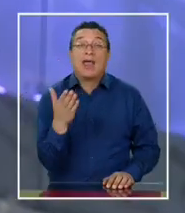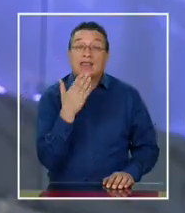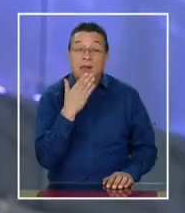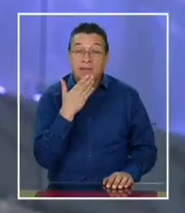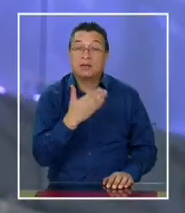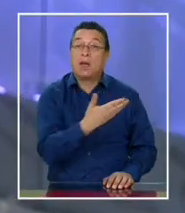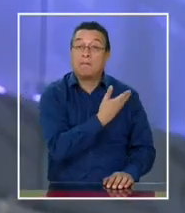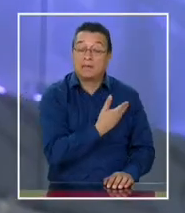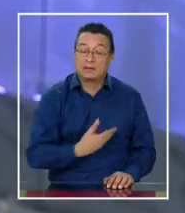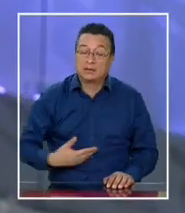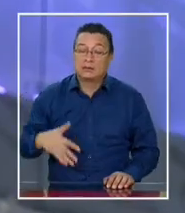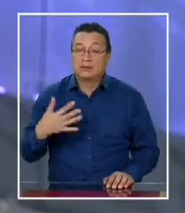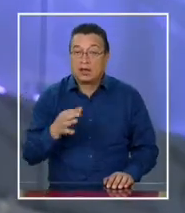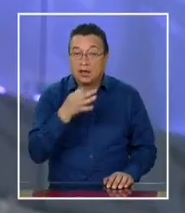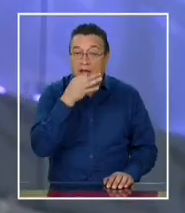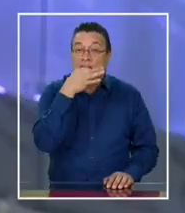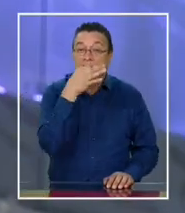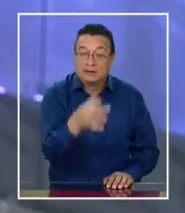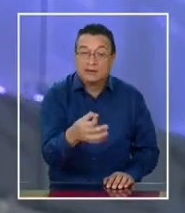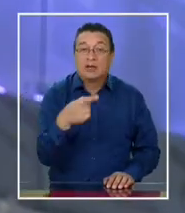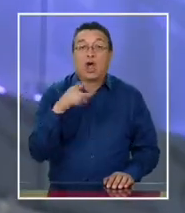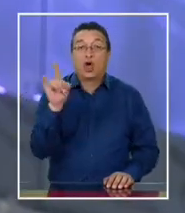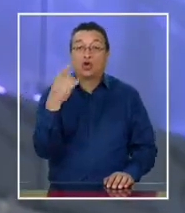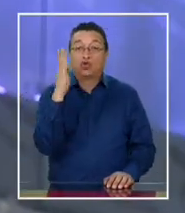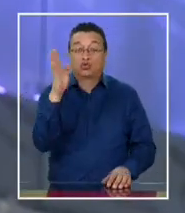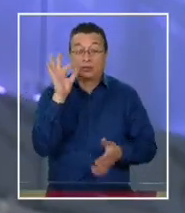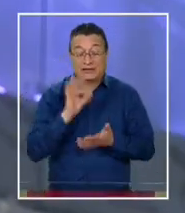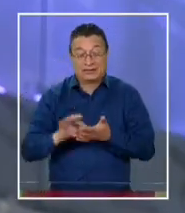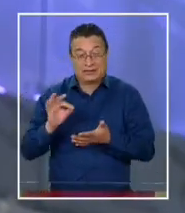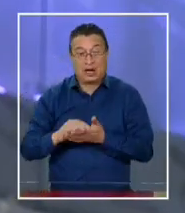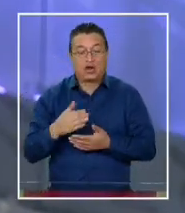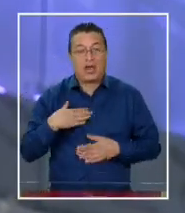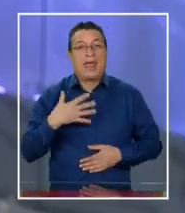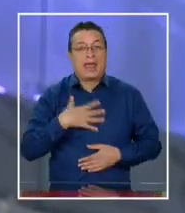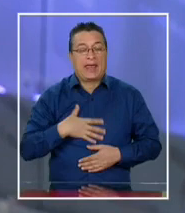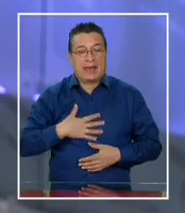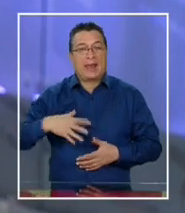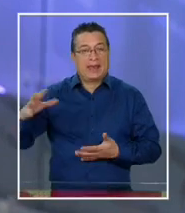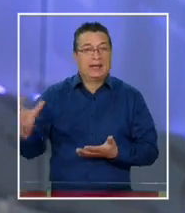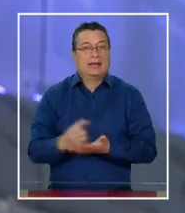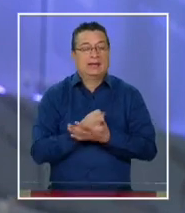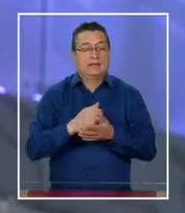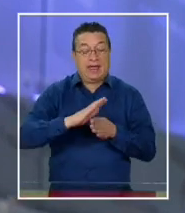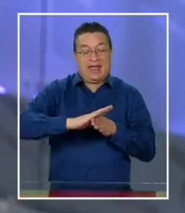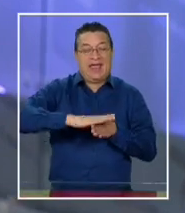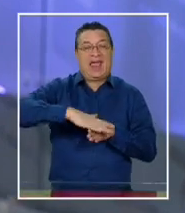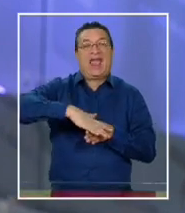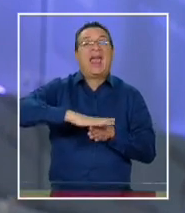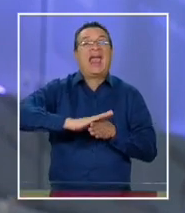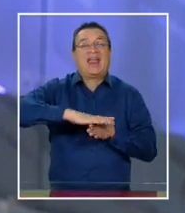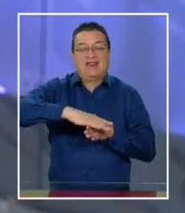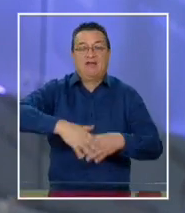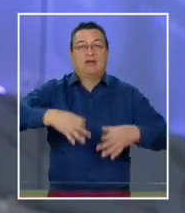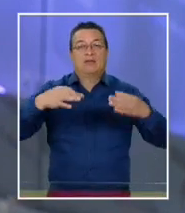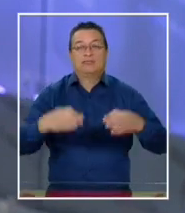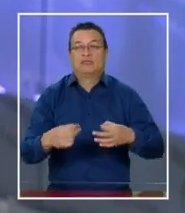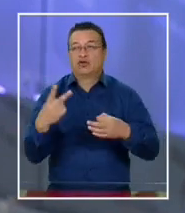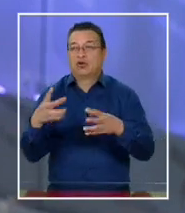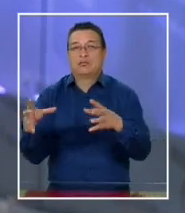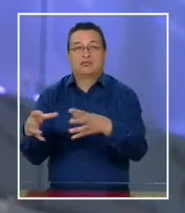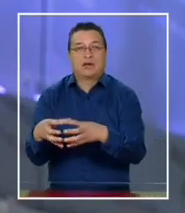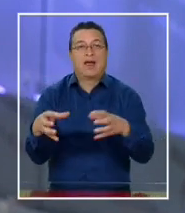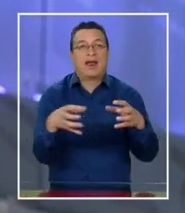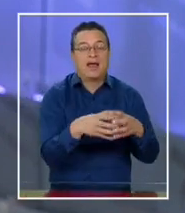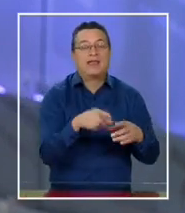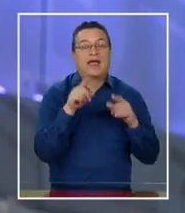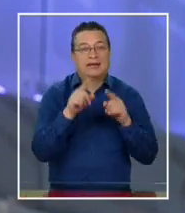presidente había anunciado que a nivel de subsecretario es una cosa que quería lograr era un equilibrio más adecuado entre los dos grandes coaliciones